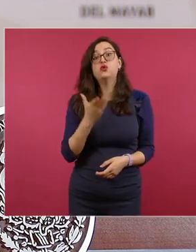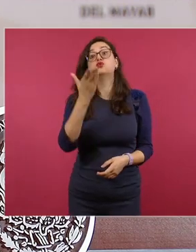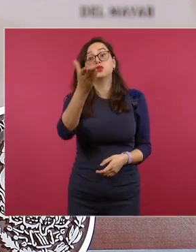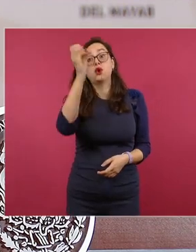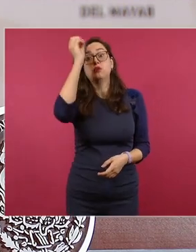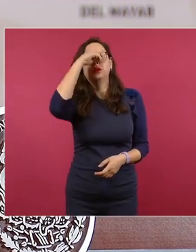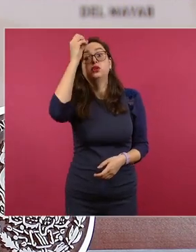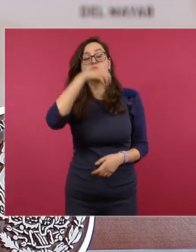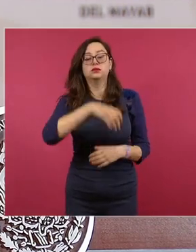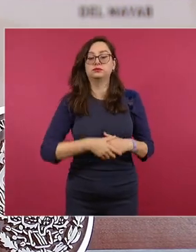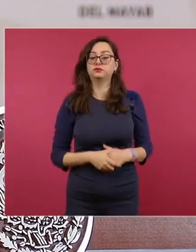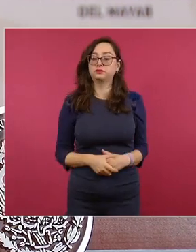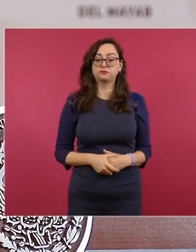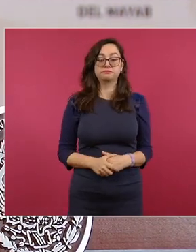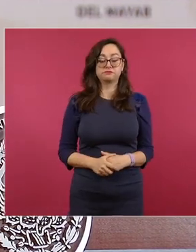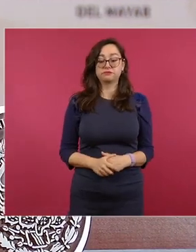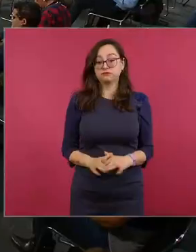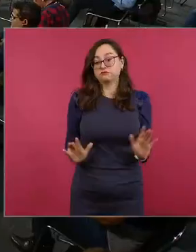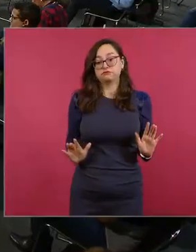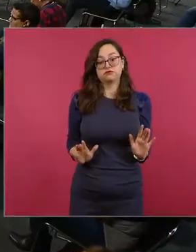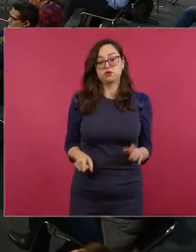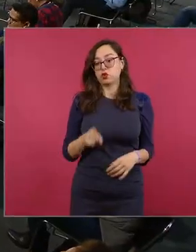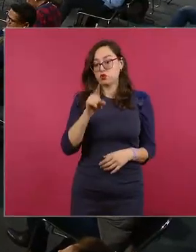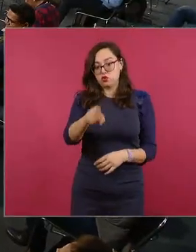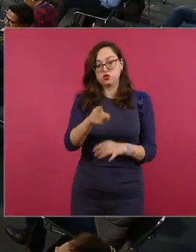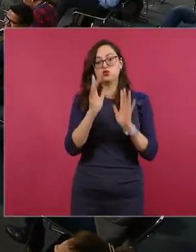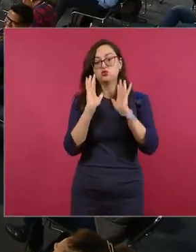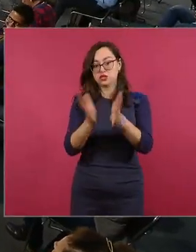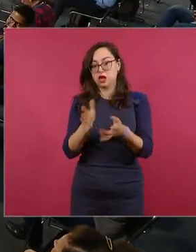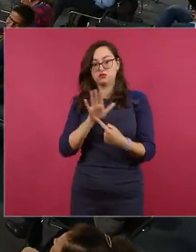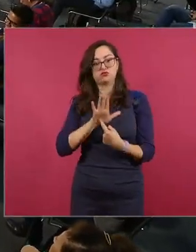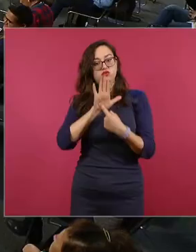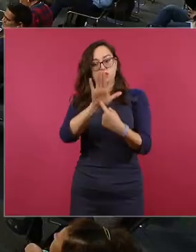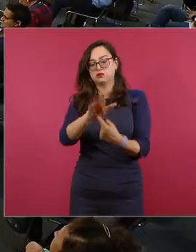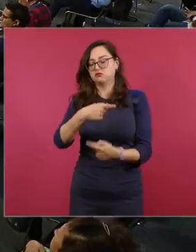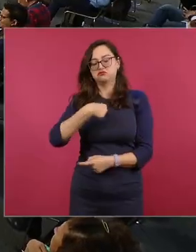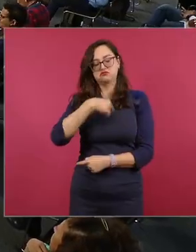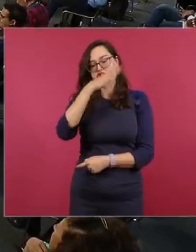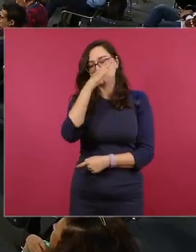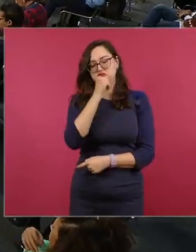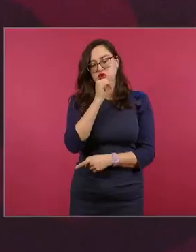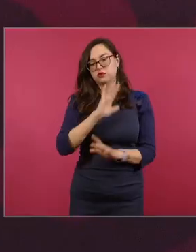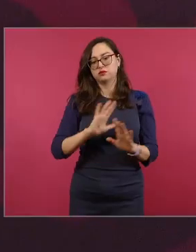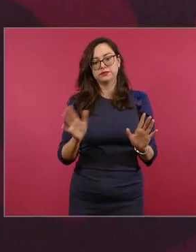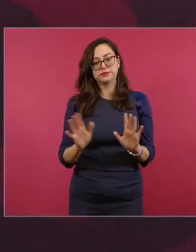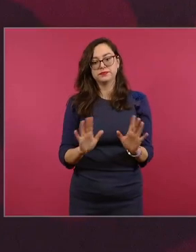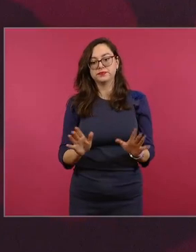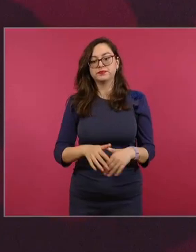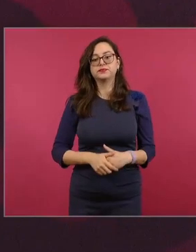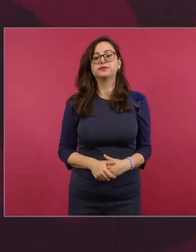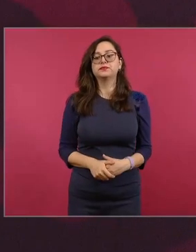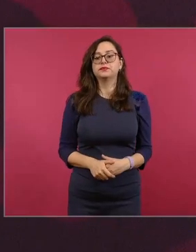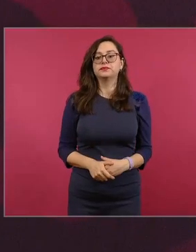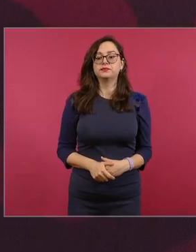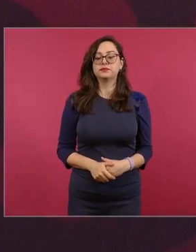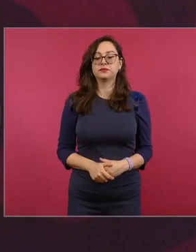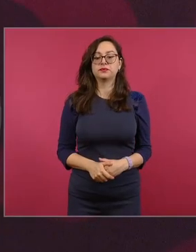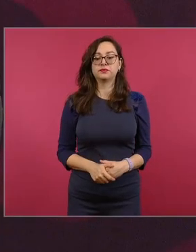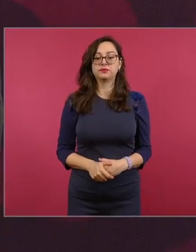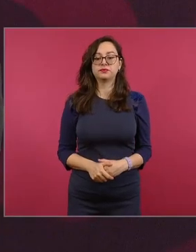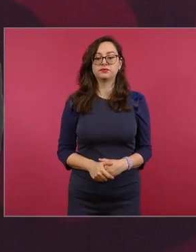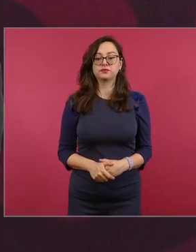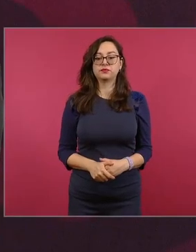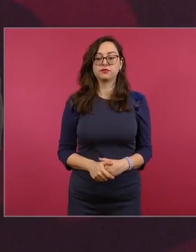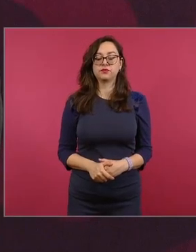Bueno, hasta ahí quedó. Hablando de los trabajadores, sí es importante que